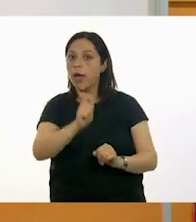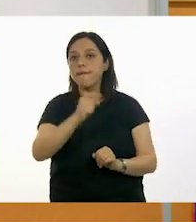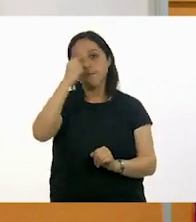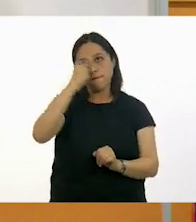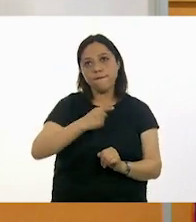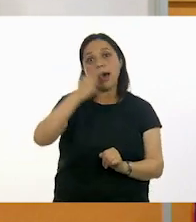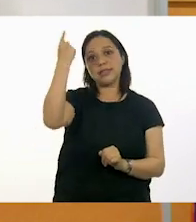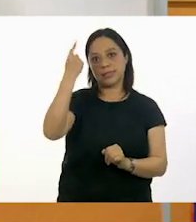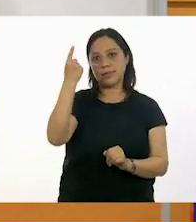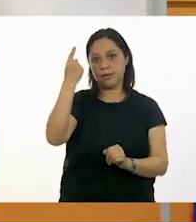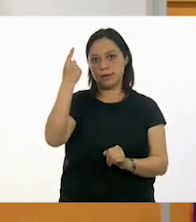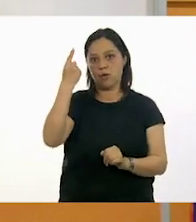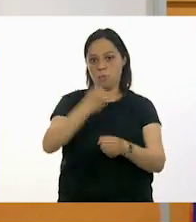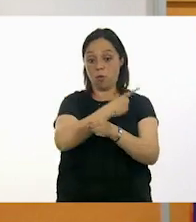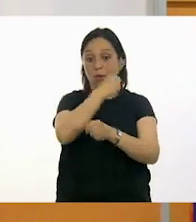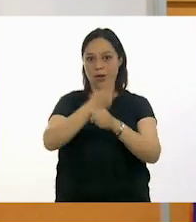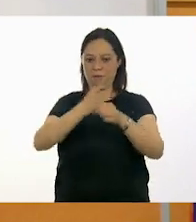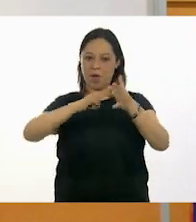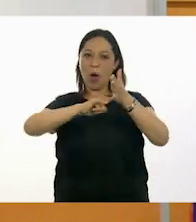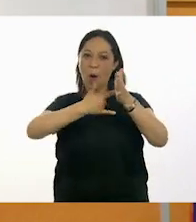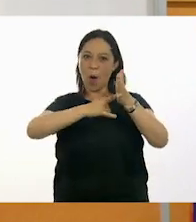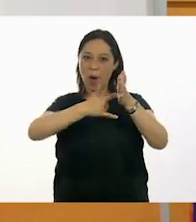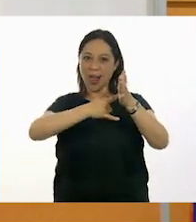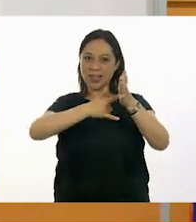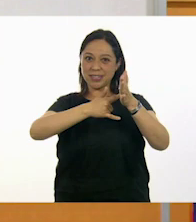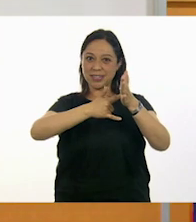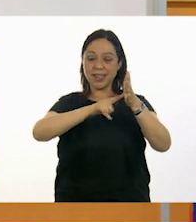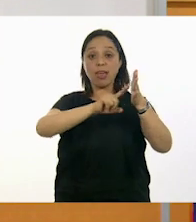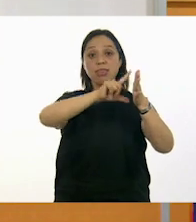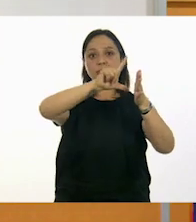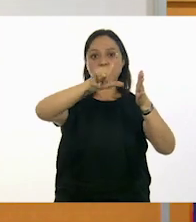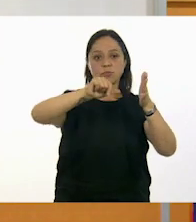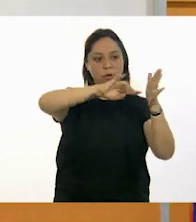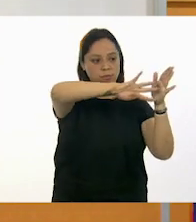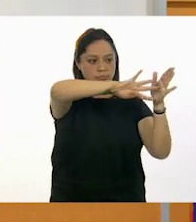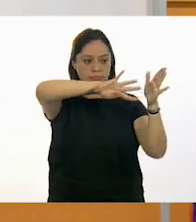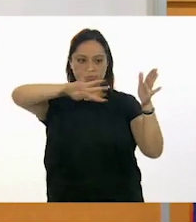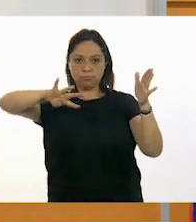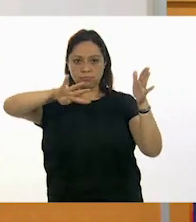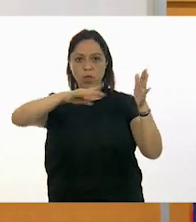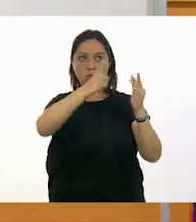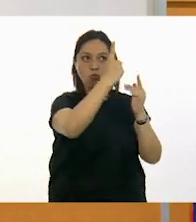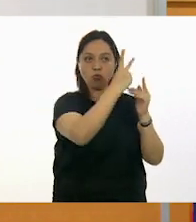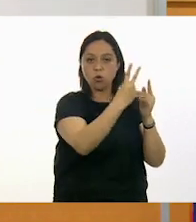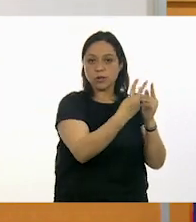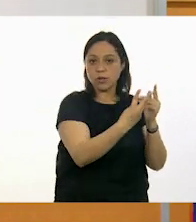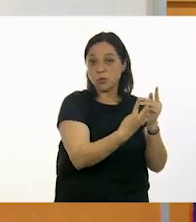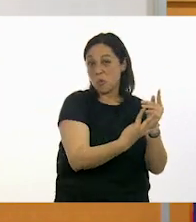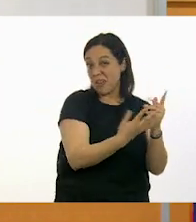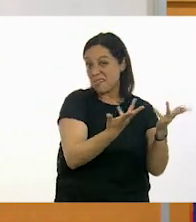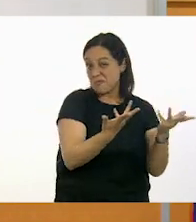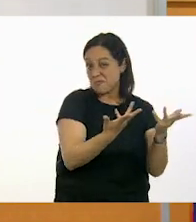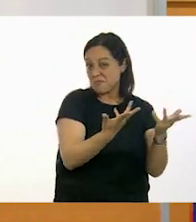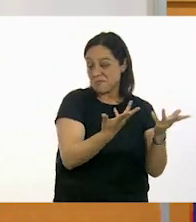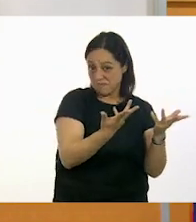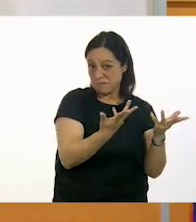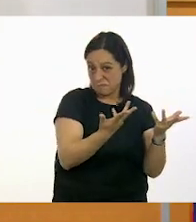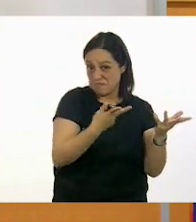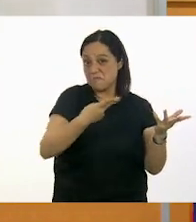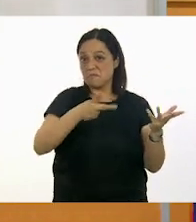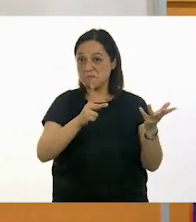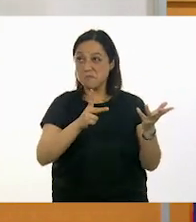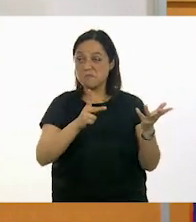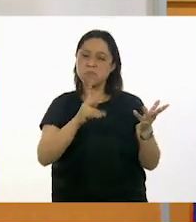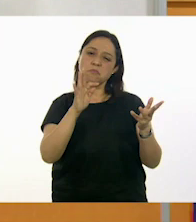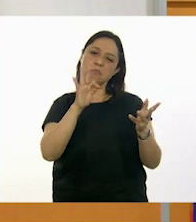tener primero las horas y del lado de las filas, las pistas. Pero a lo mejor, dependiendo de la información, puede ser que nos